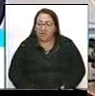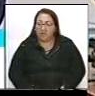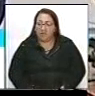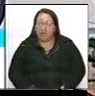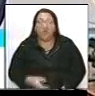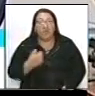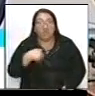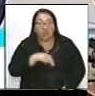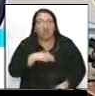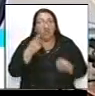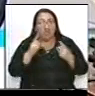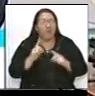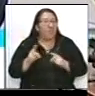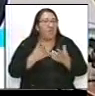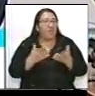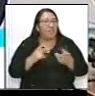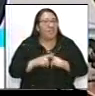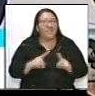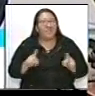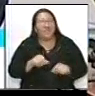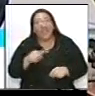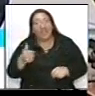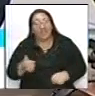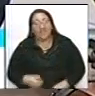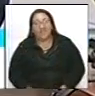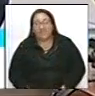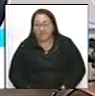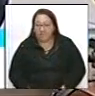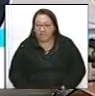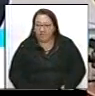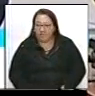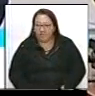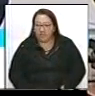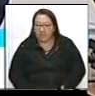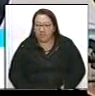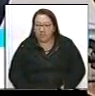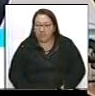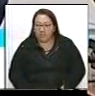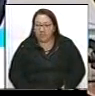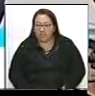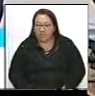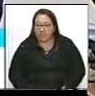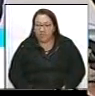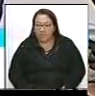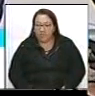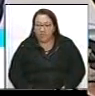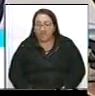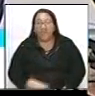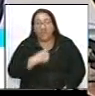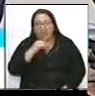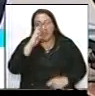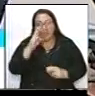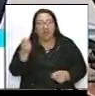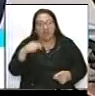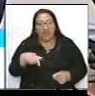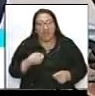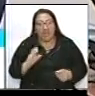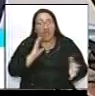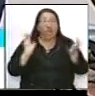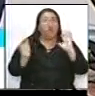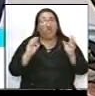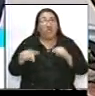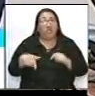cosa no es lo mismo que la otra. Entonces sí, a mí me parece que es una falta de respeto venir acá a querer confundir y